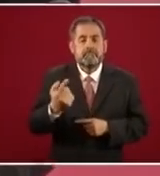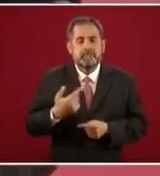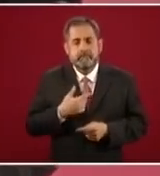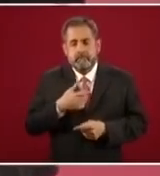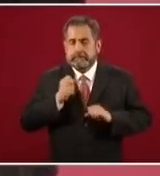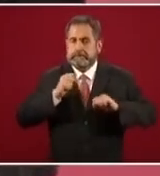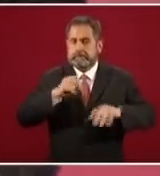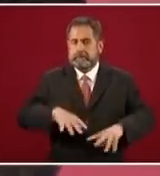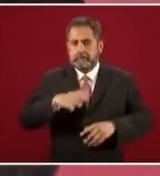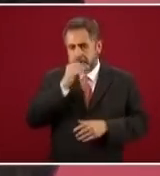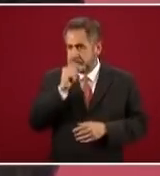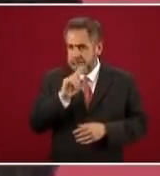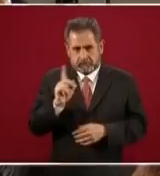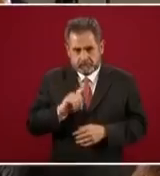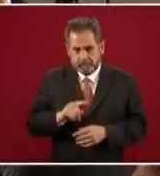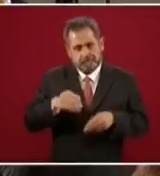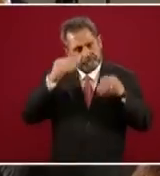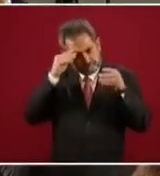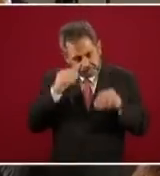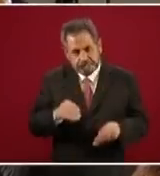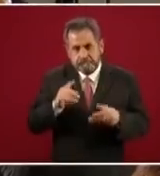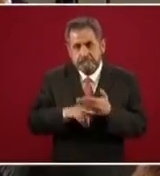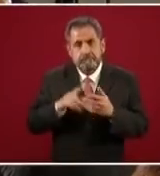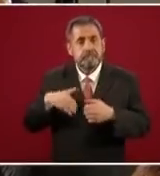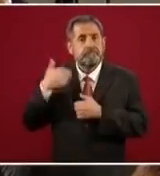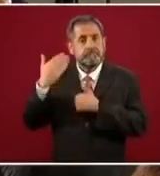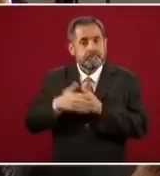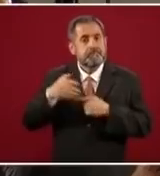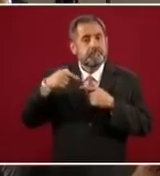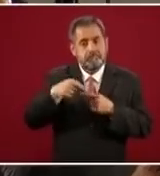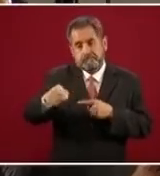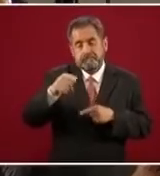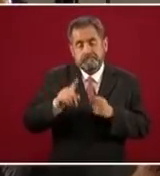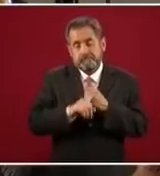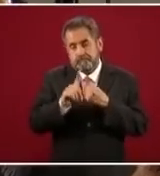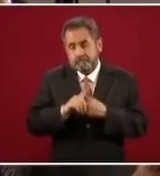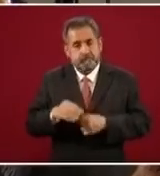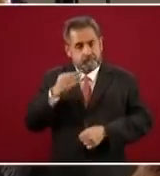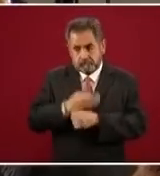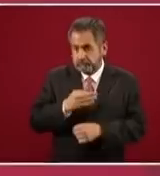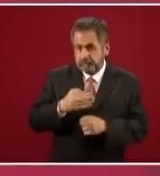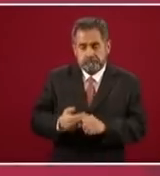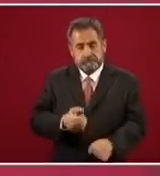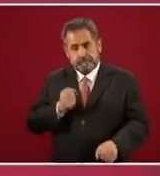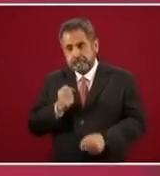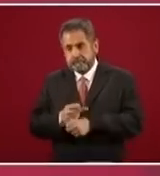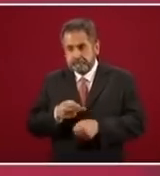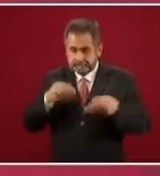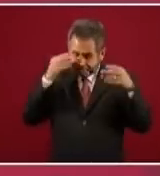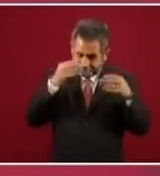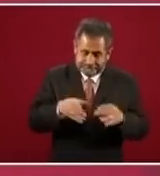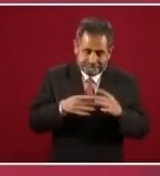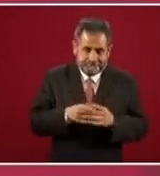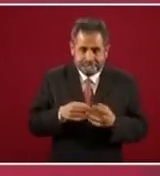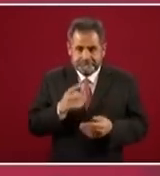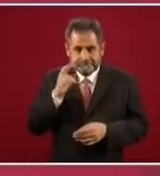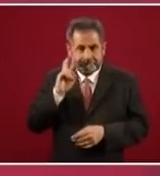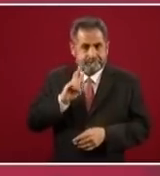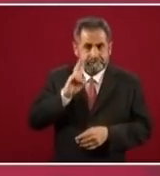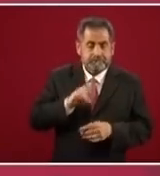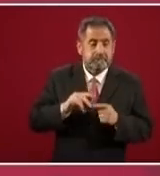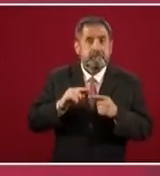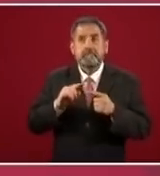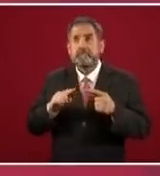esto va a convertirse en un problema grave si no se atiende desde ahora, en el